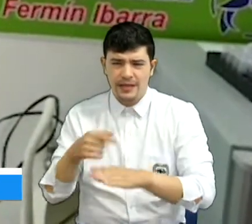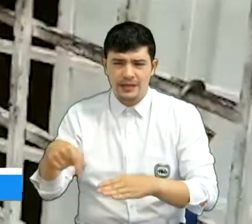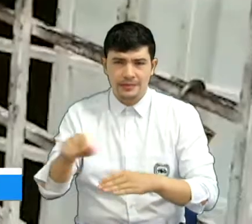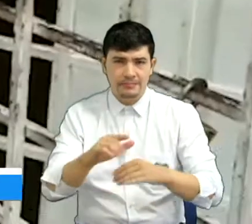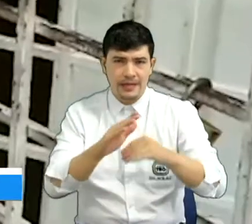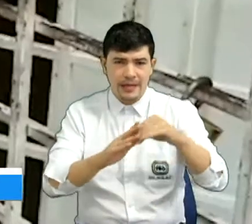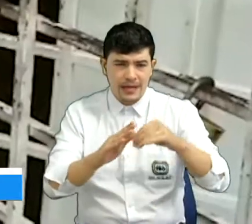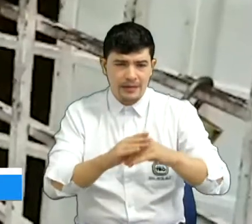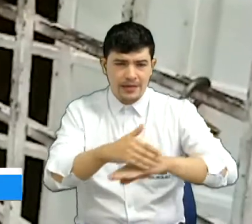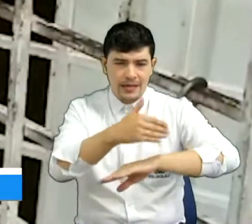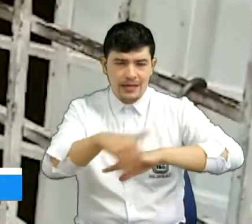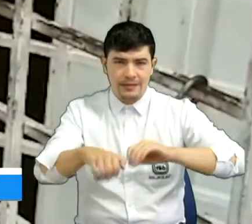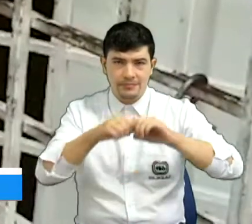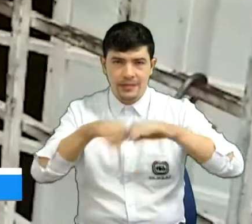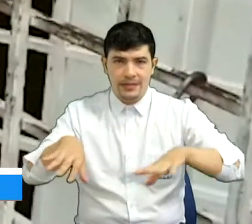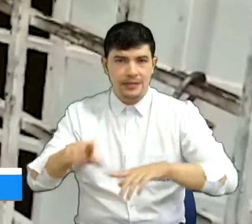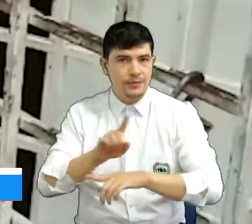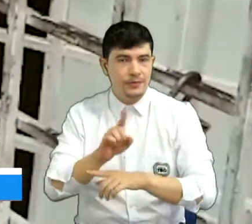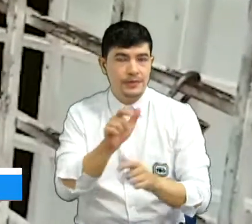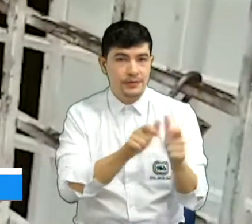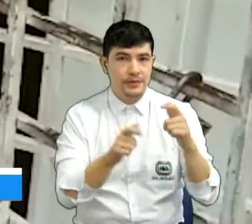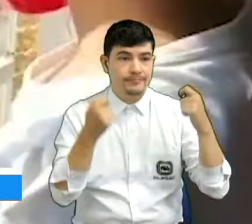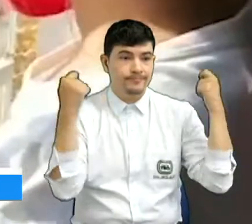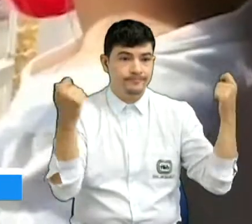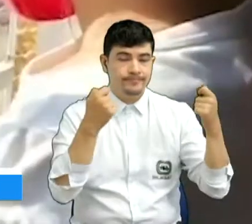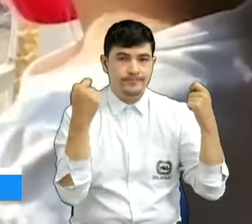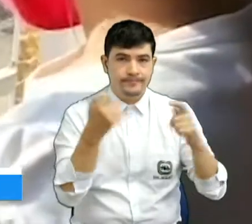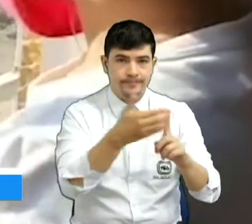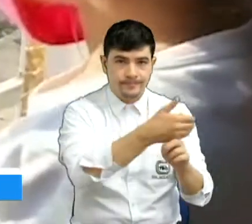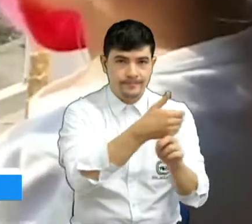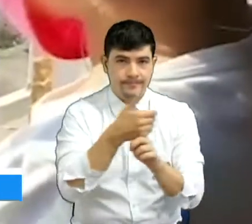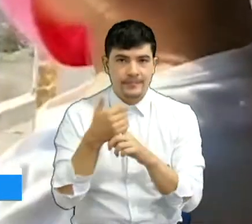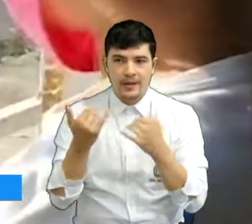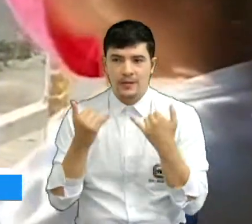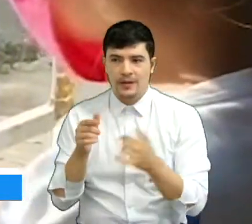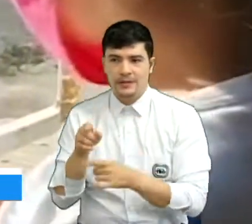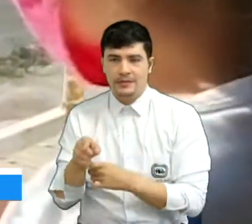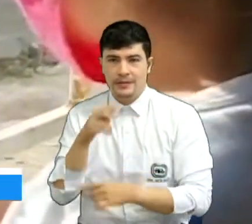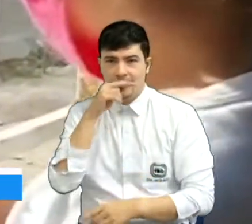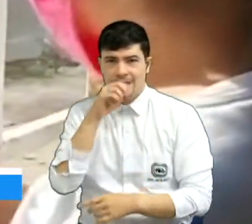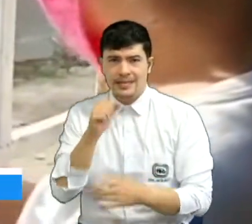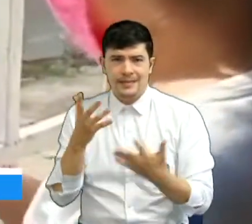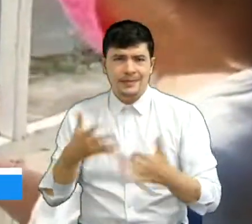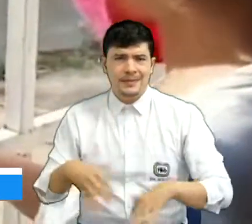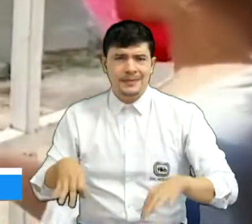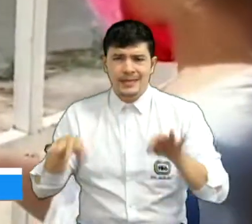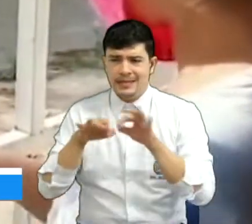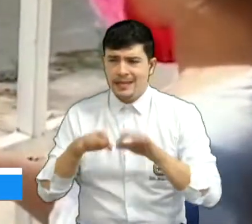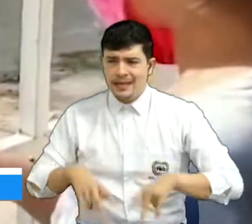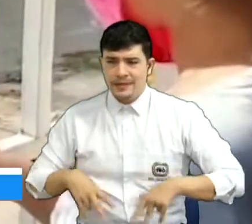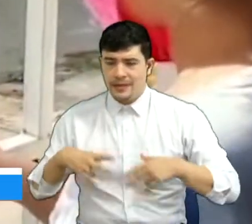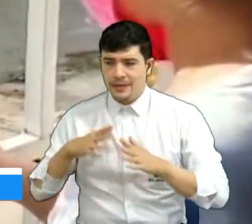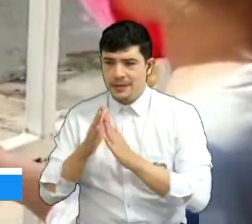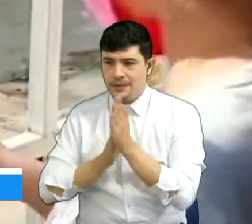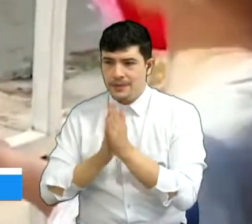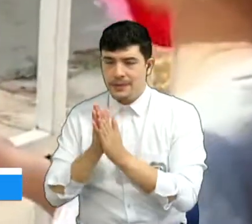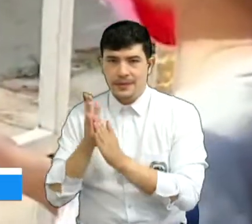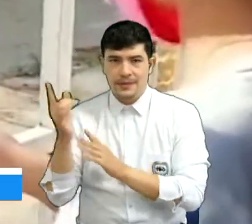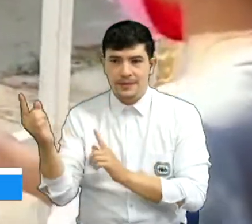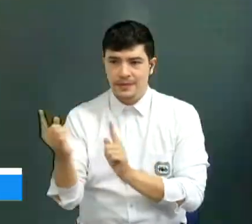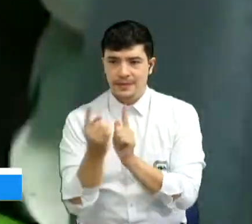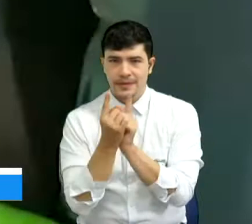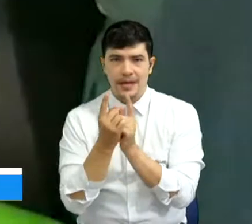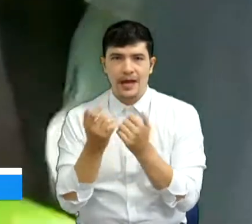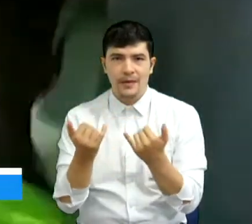abandonados en la calle. Como si fuese lo más importante de su vida, así recibió a esta pequeña perrita criolla que llegó para alegrar la vida. Me gustan mucho